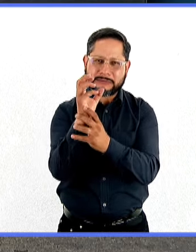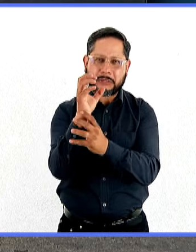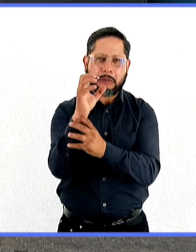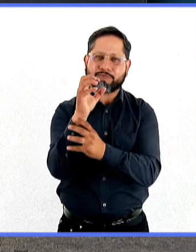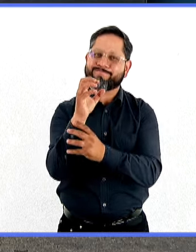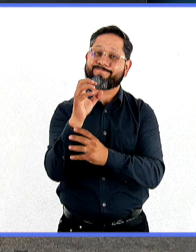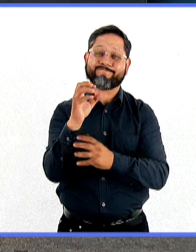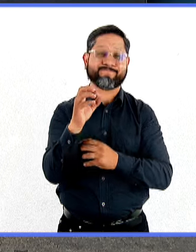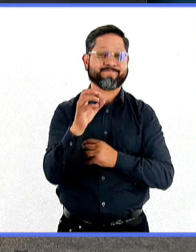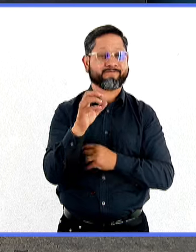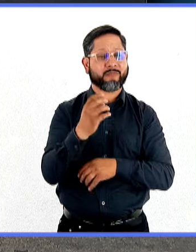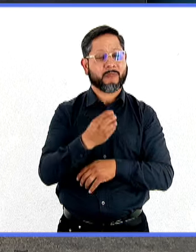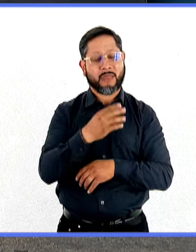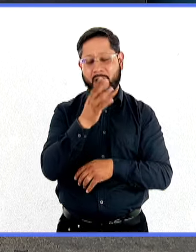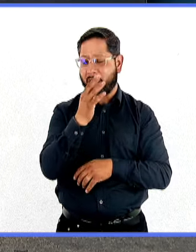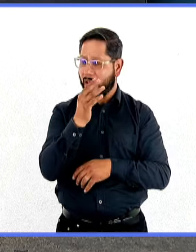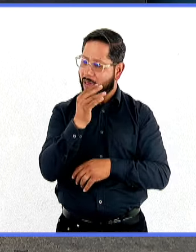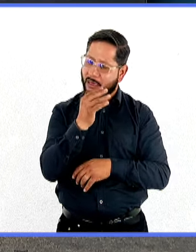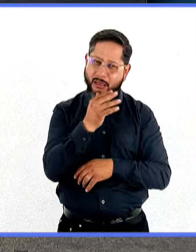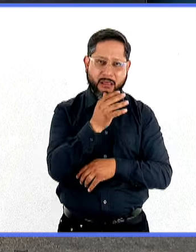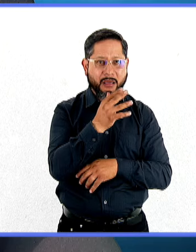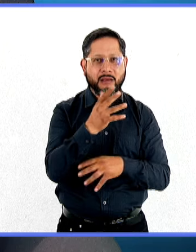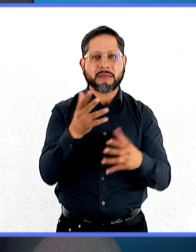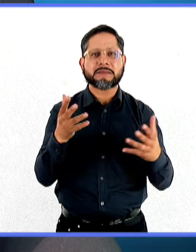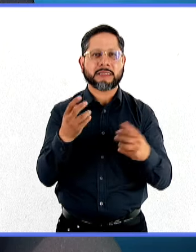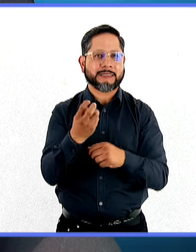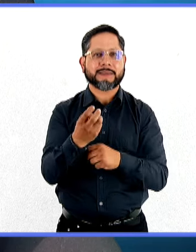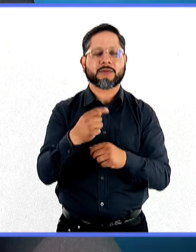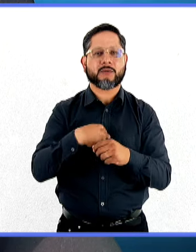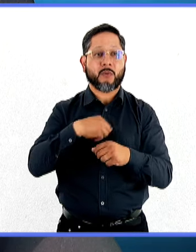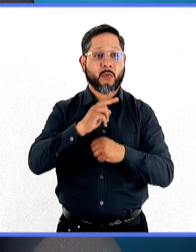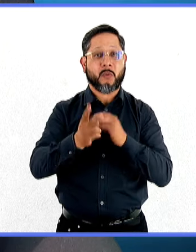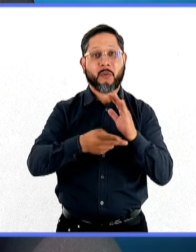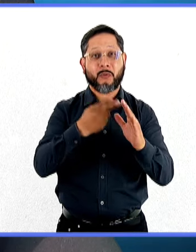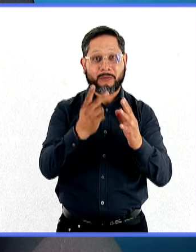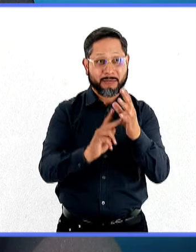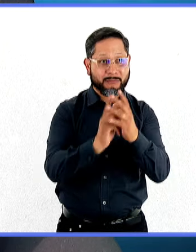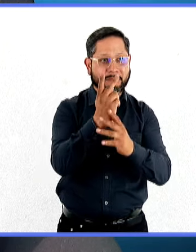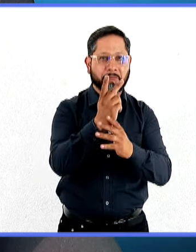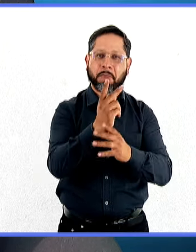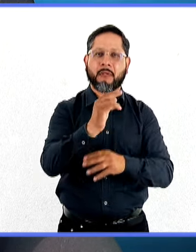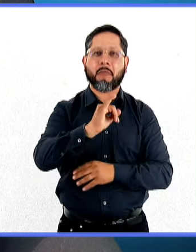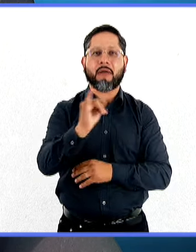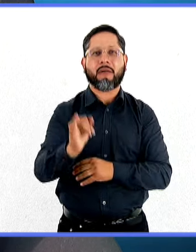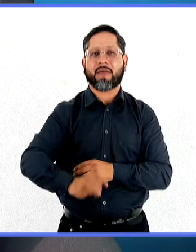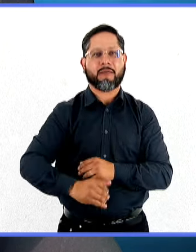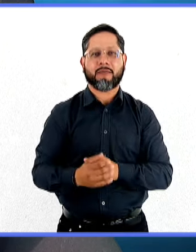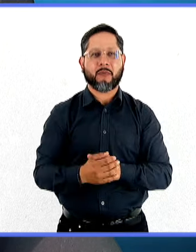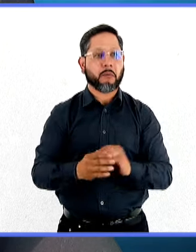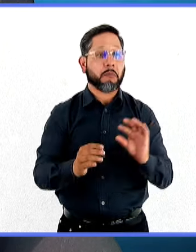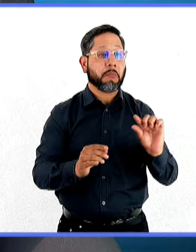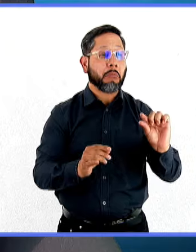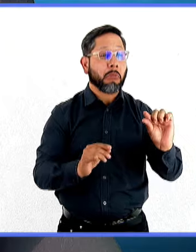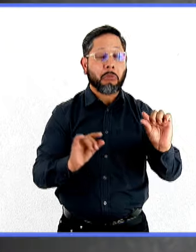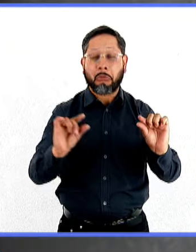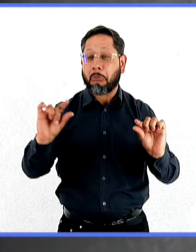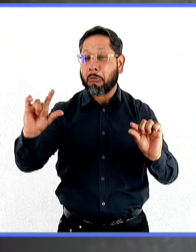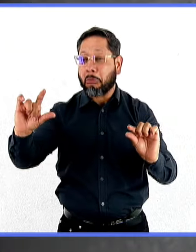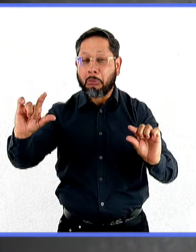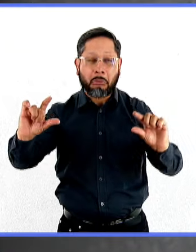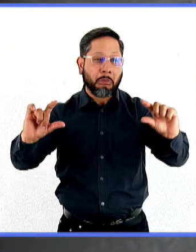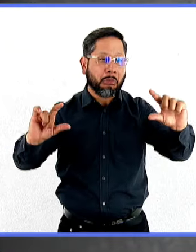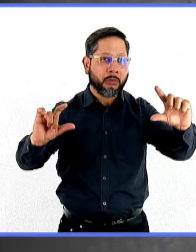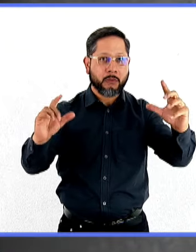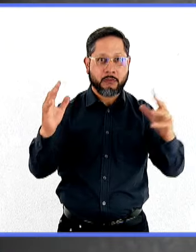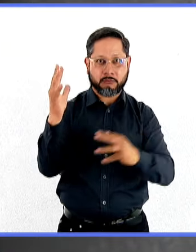afectó muchas ocasiones no vuelven a a presentarse o a germinar estas especies de la misma manera entonces